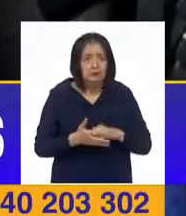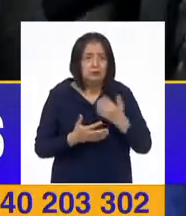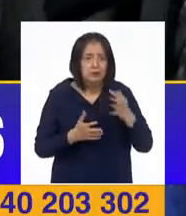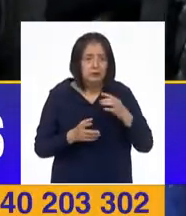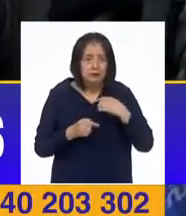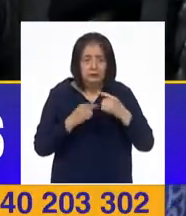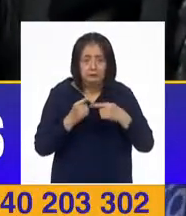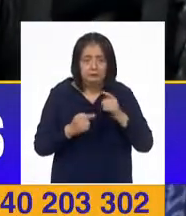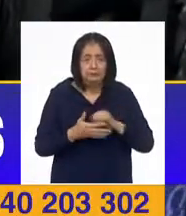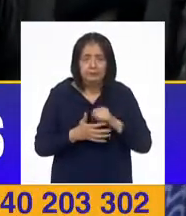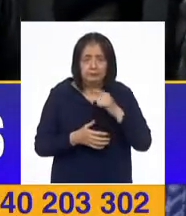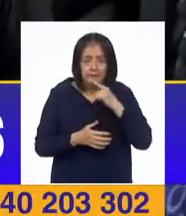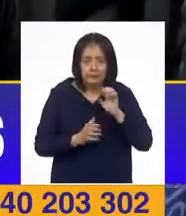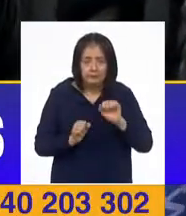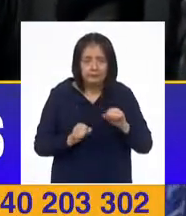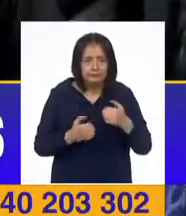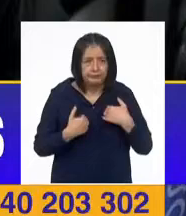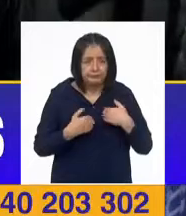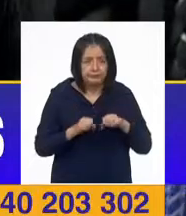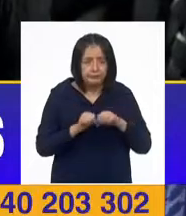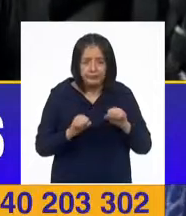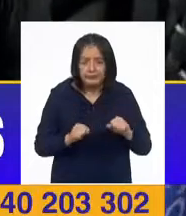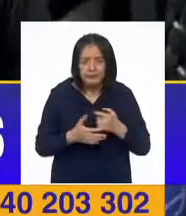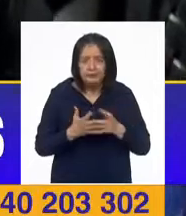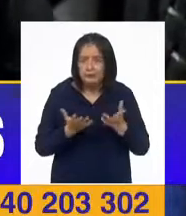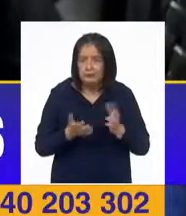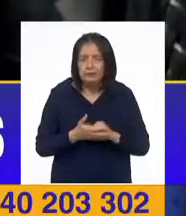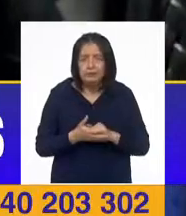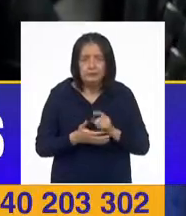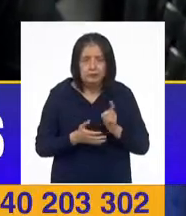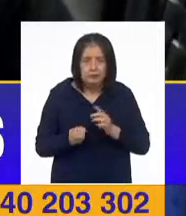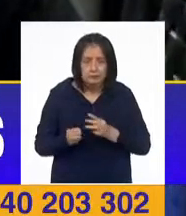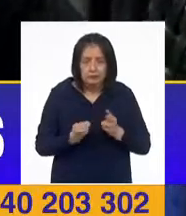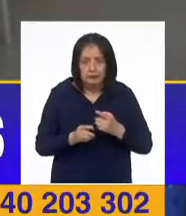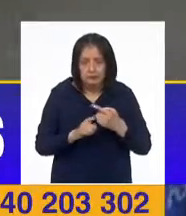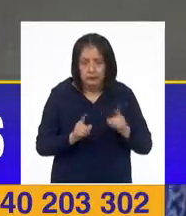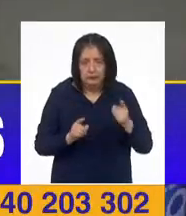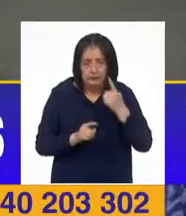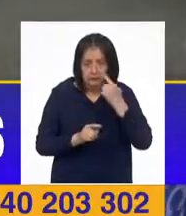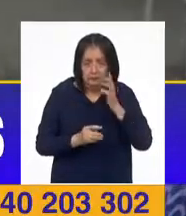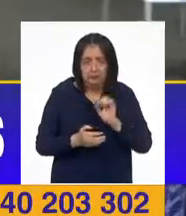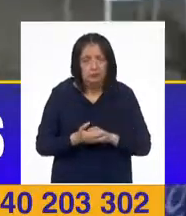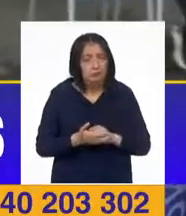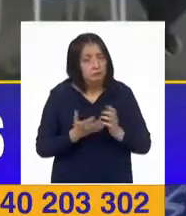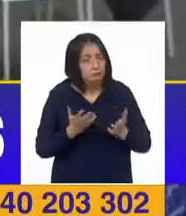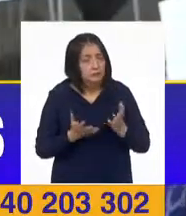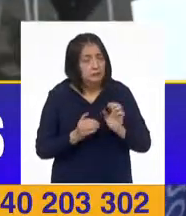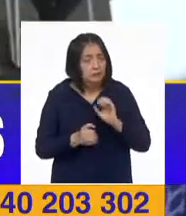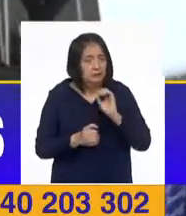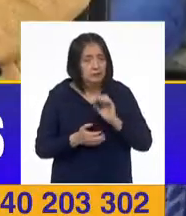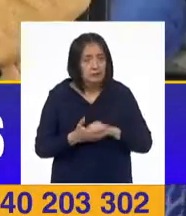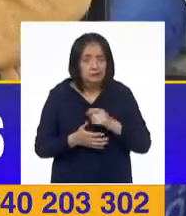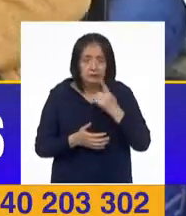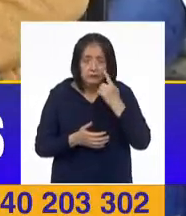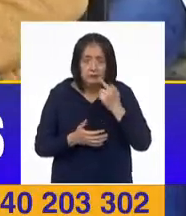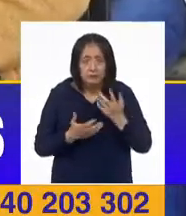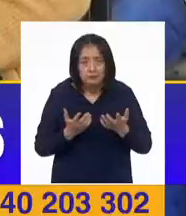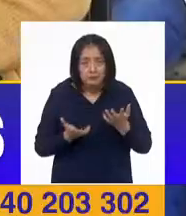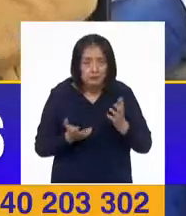Claro. Las mujeres pues tienen un sistema hormonal que funciona de una manera diferente al de los hombres. Sí. Podríamos decir pues que los hombres somos